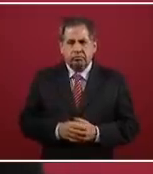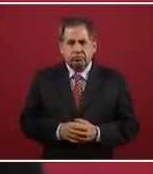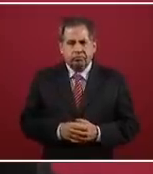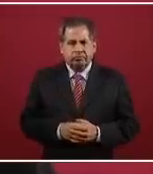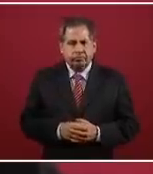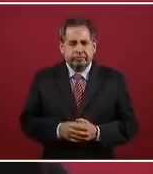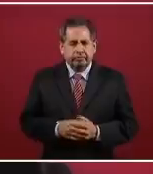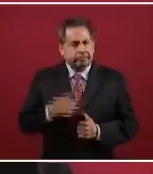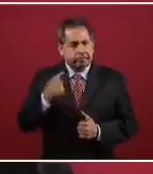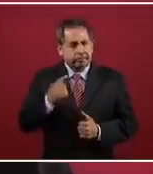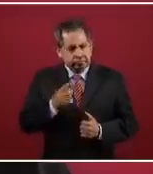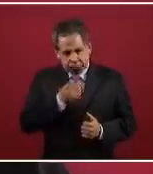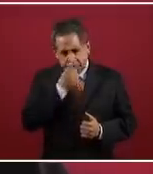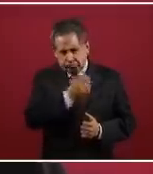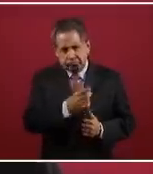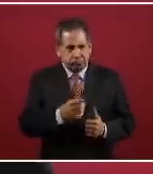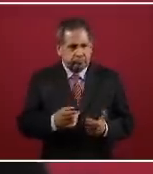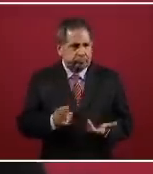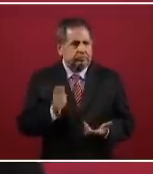de